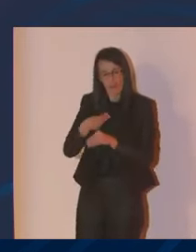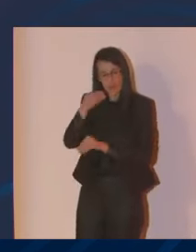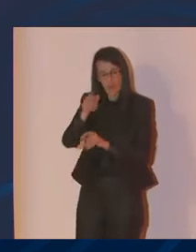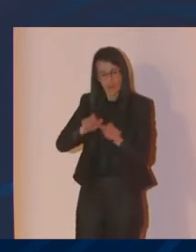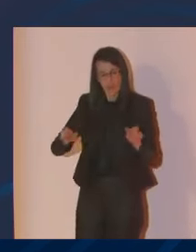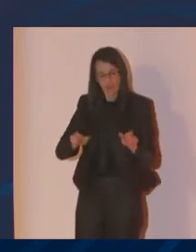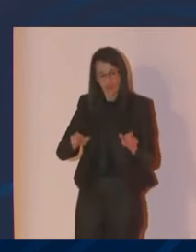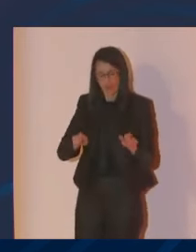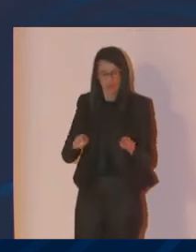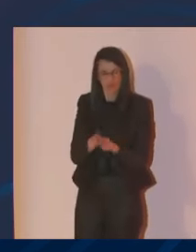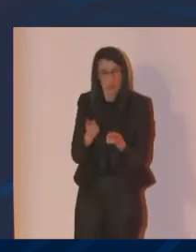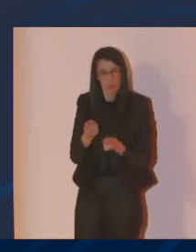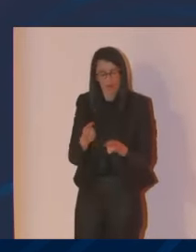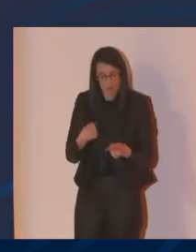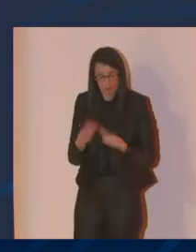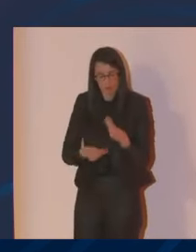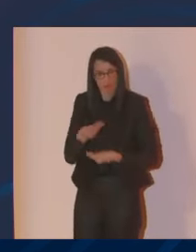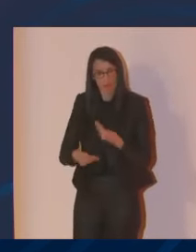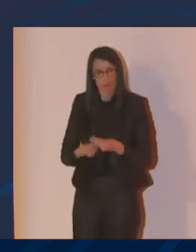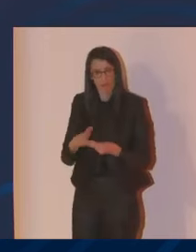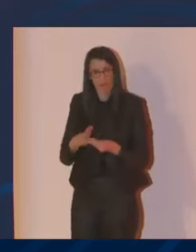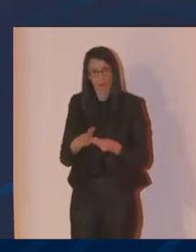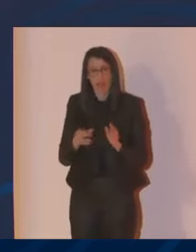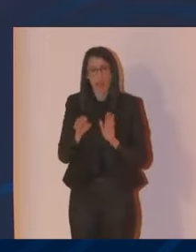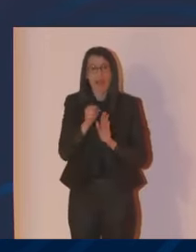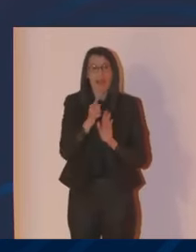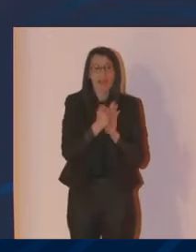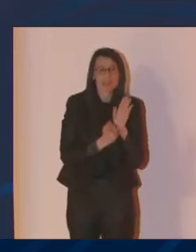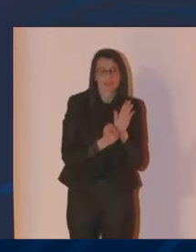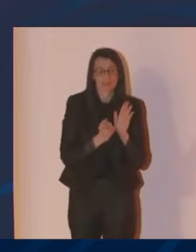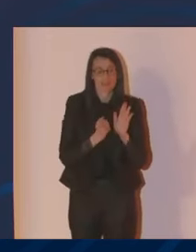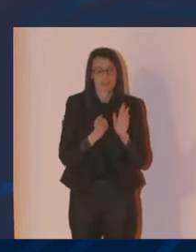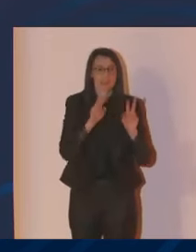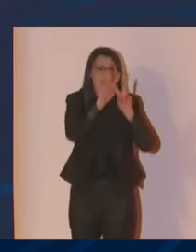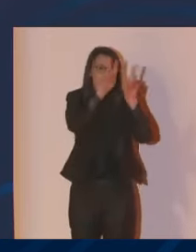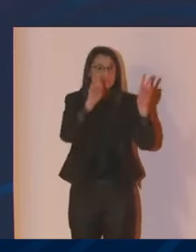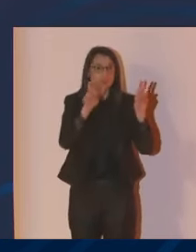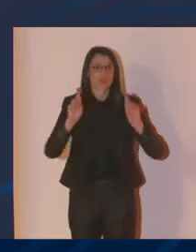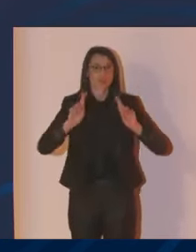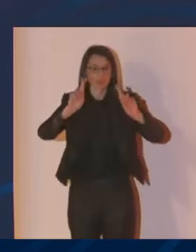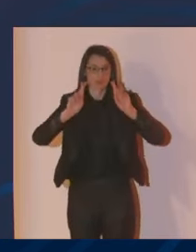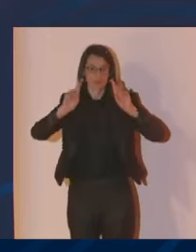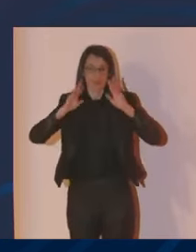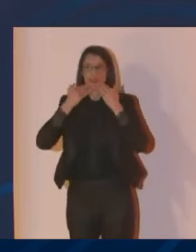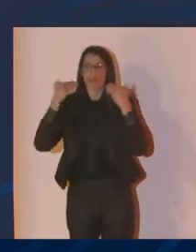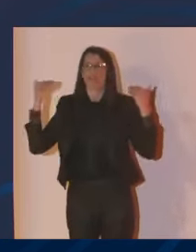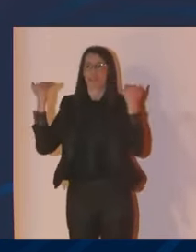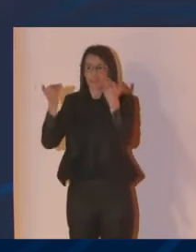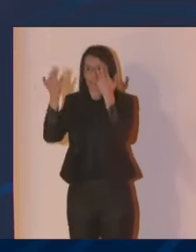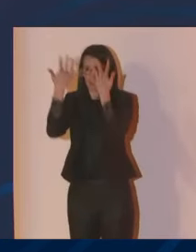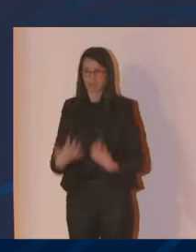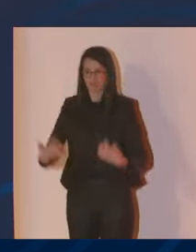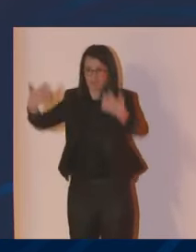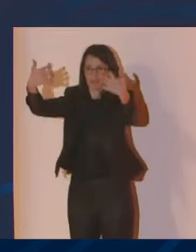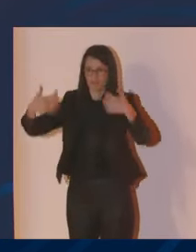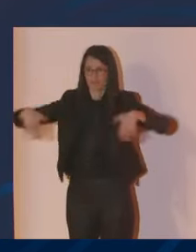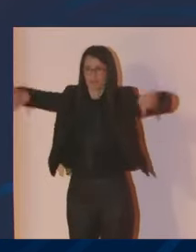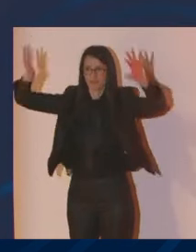humanidad. Esto pertenece a un artículo titulado Esperanza. Muchísimas gracias.